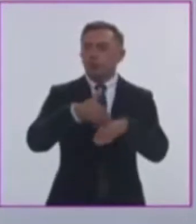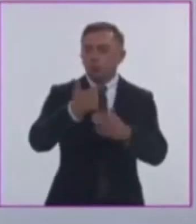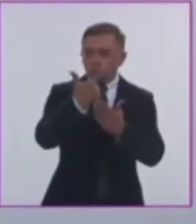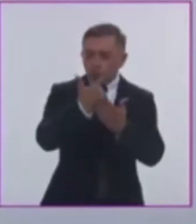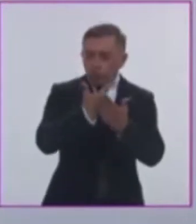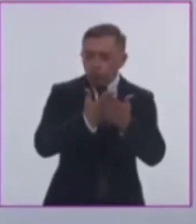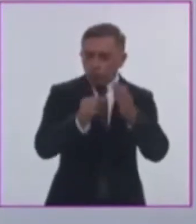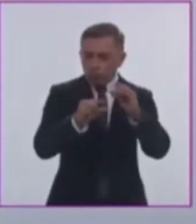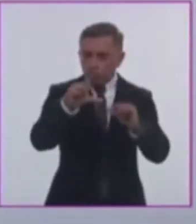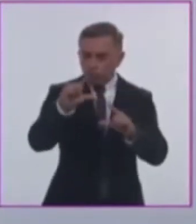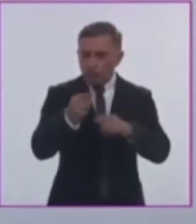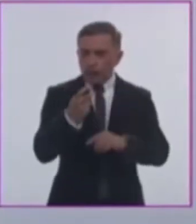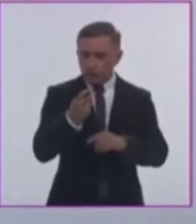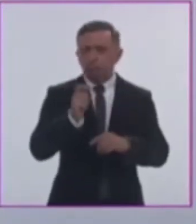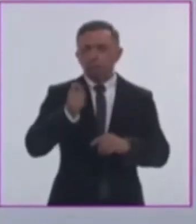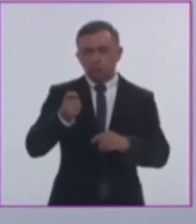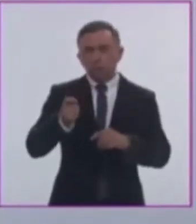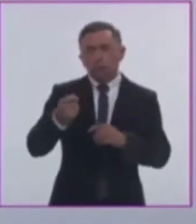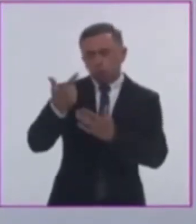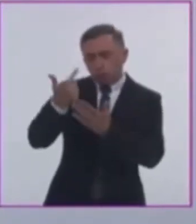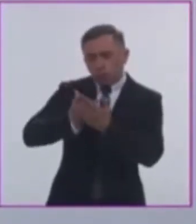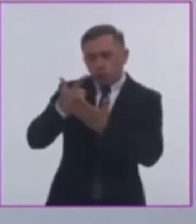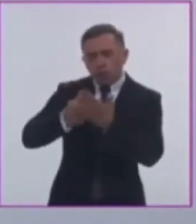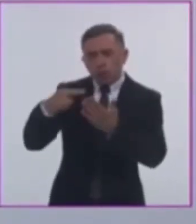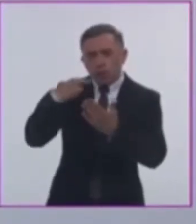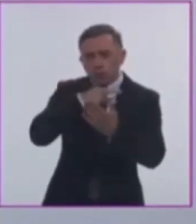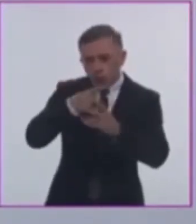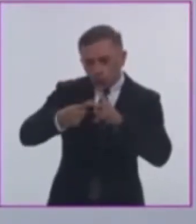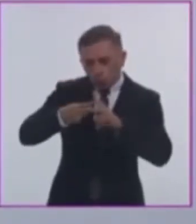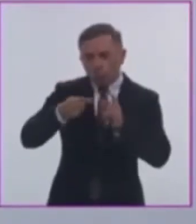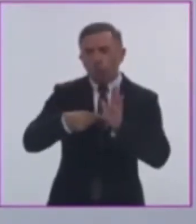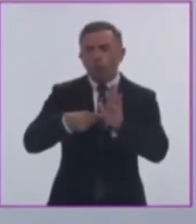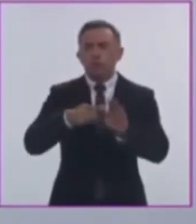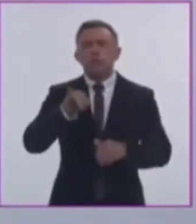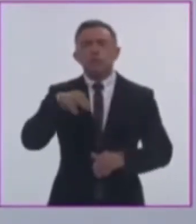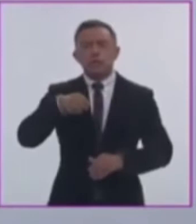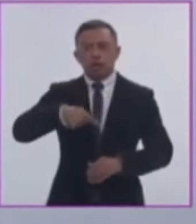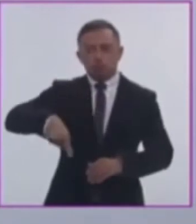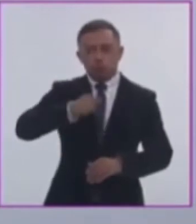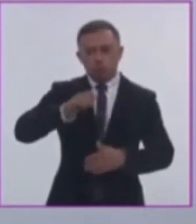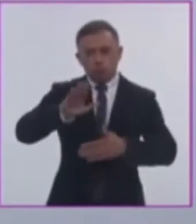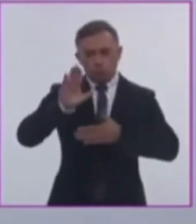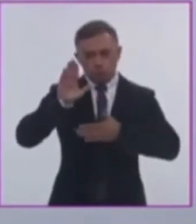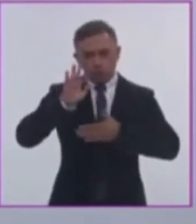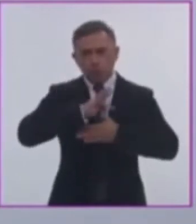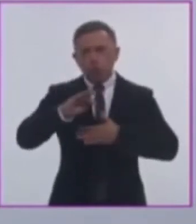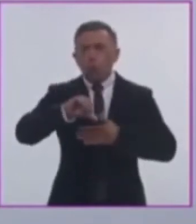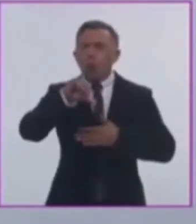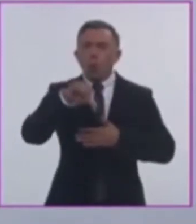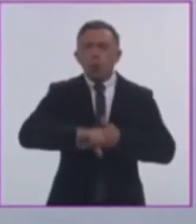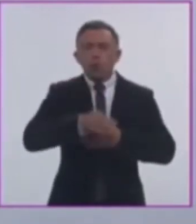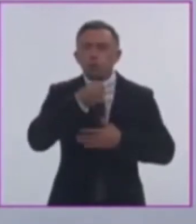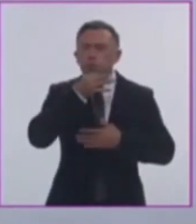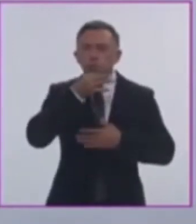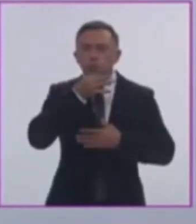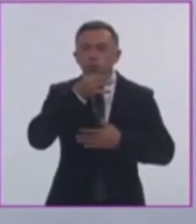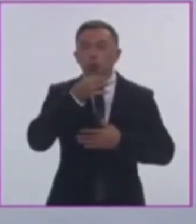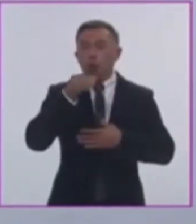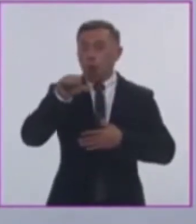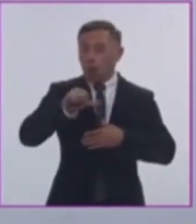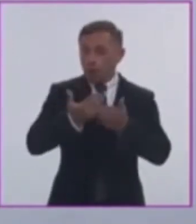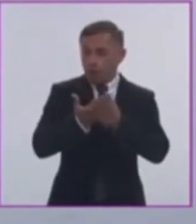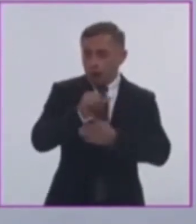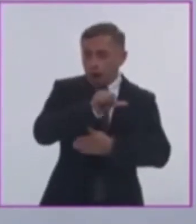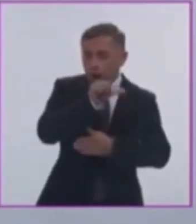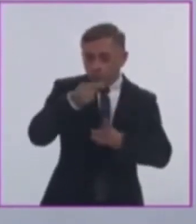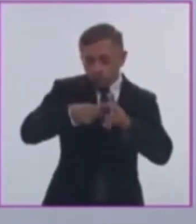hoy el reporte del conteo rápido y el compromiso institucional del ine para proporcionar información oportuna el mismo día de la